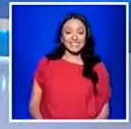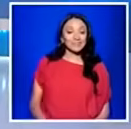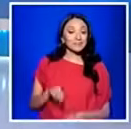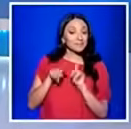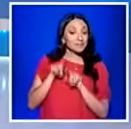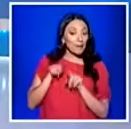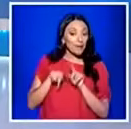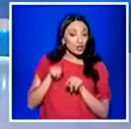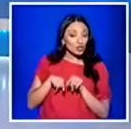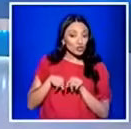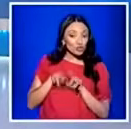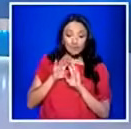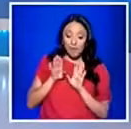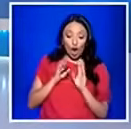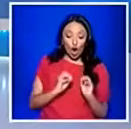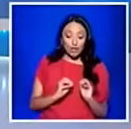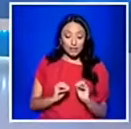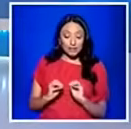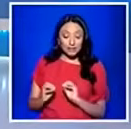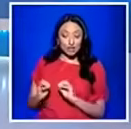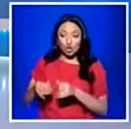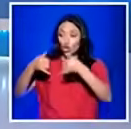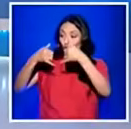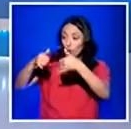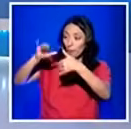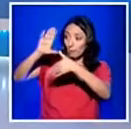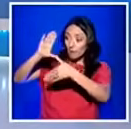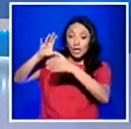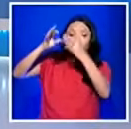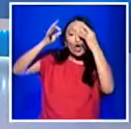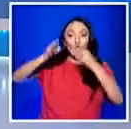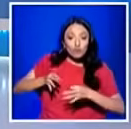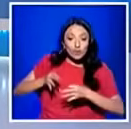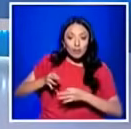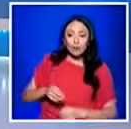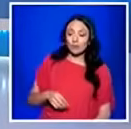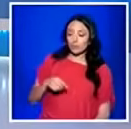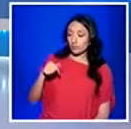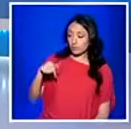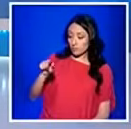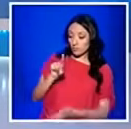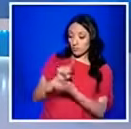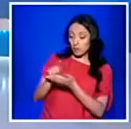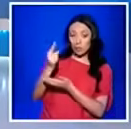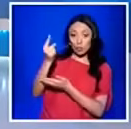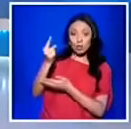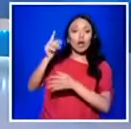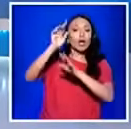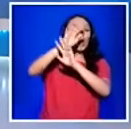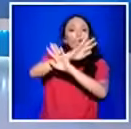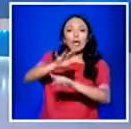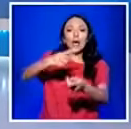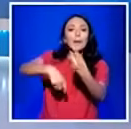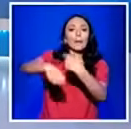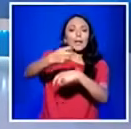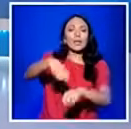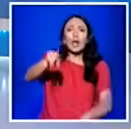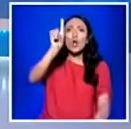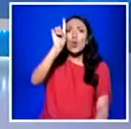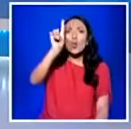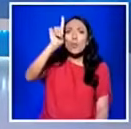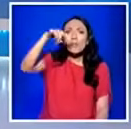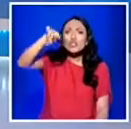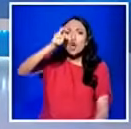Amigos, los organizadores de la Conmebol Copa América confirmaron que a una semana de su inicio ya se vendieron más de 1 millón de